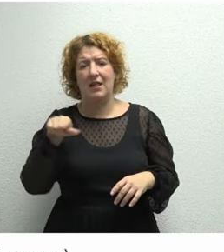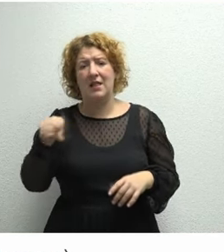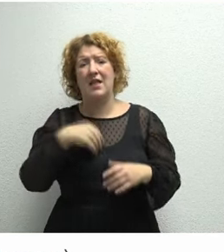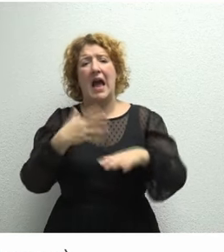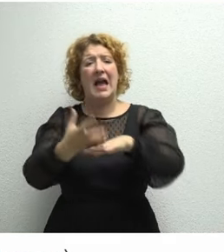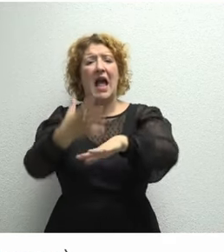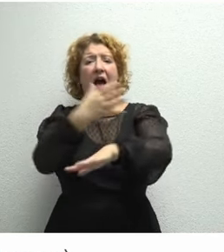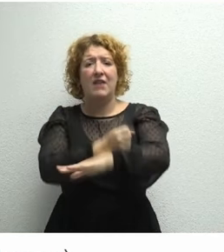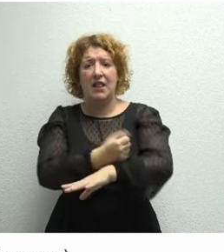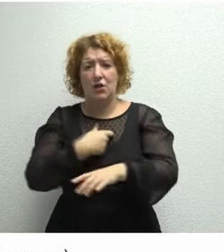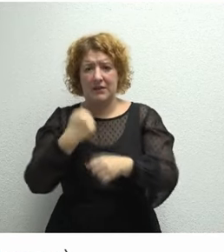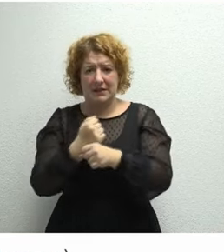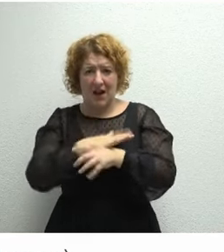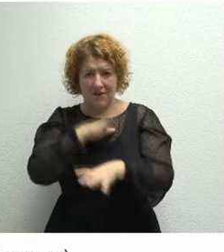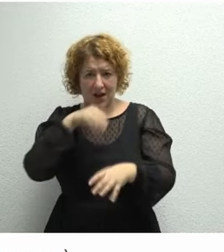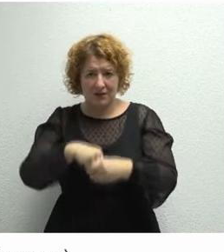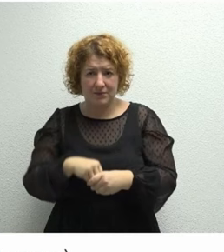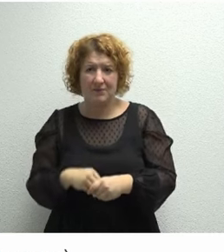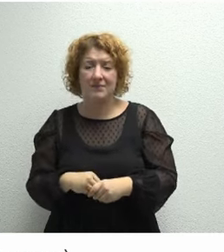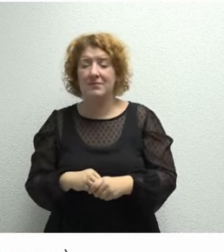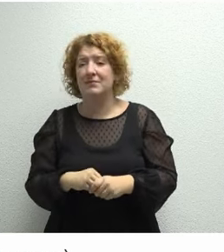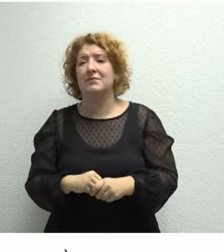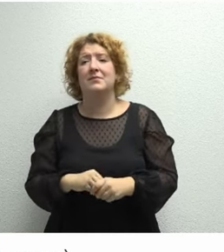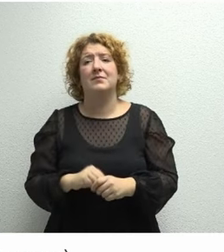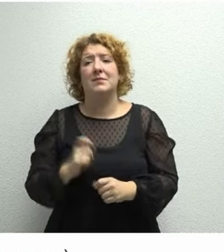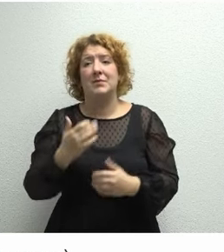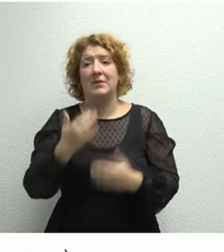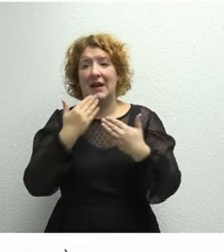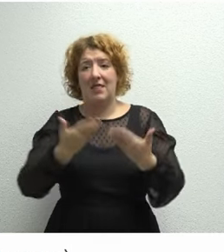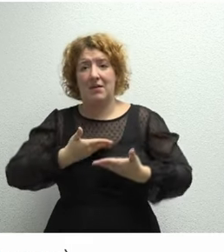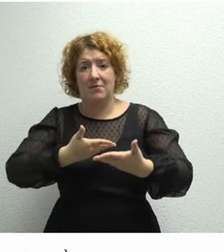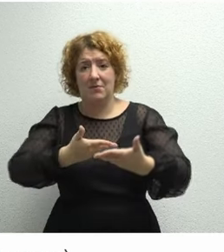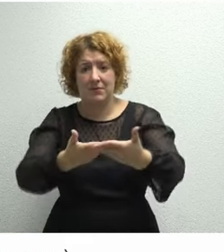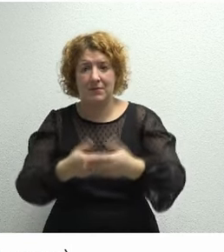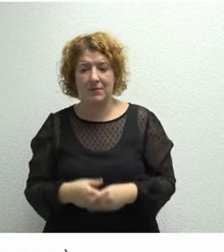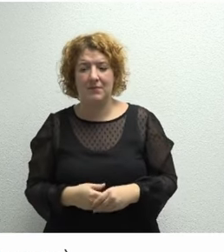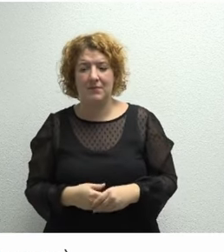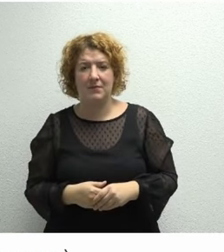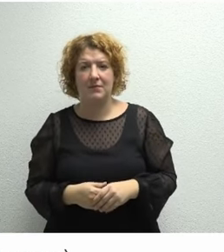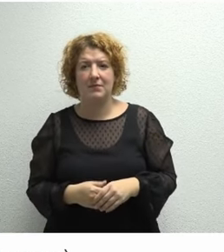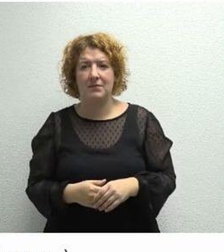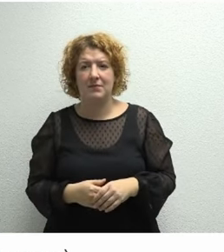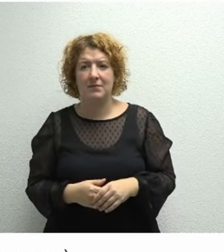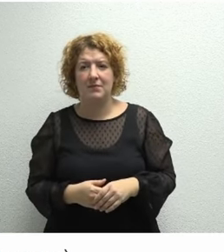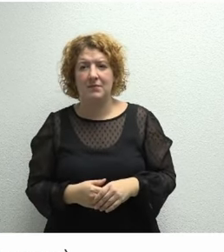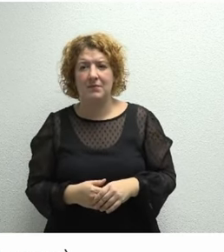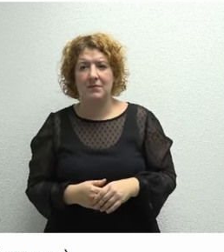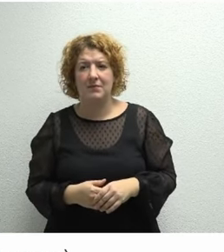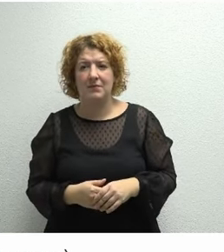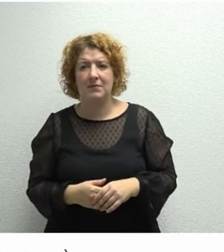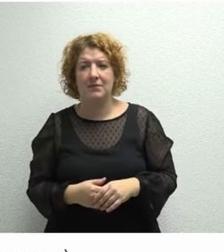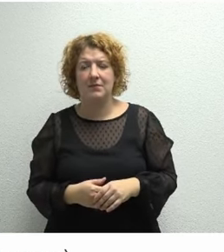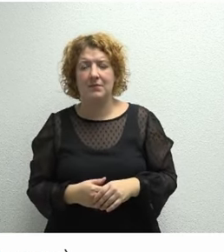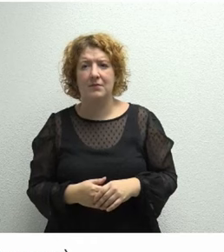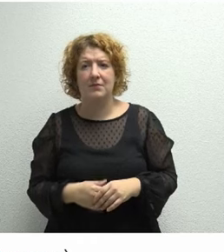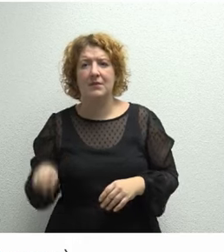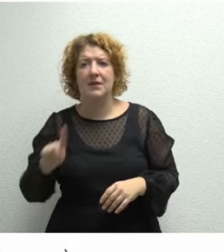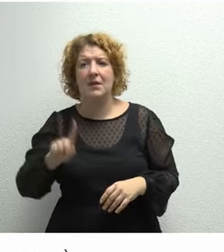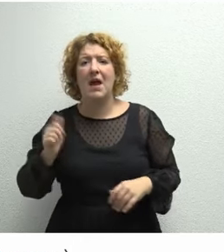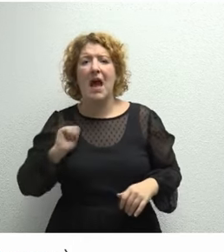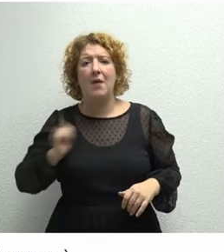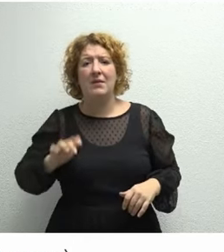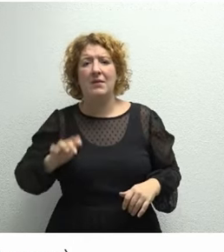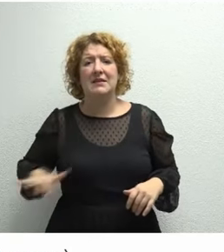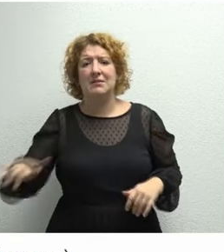Bueno antes de nada darles las gracias por por esta invitación a a plena y también aprovechar el espacio